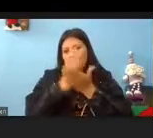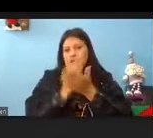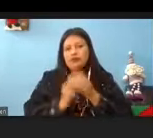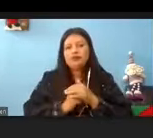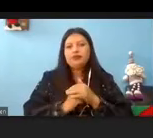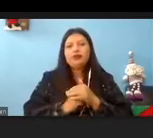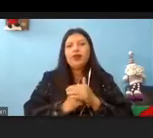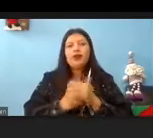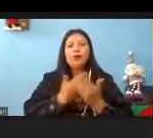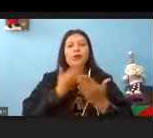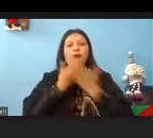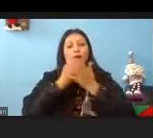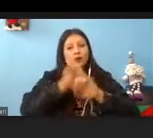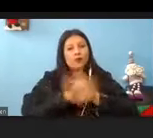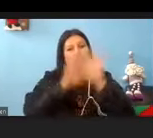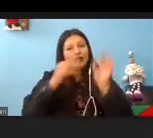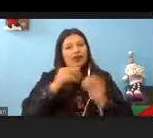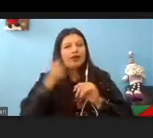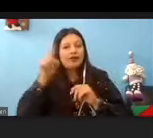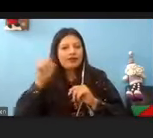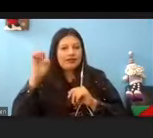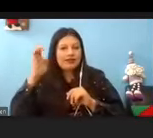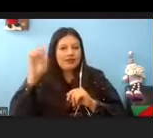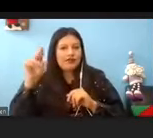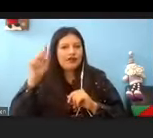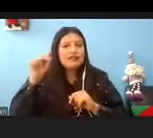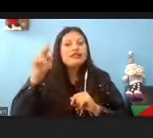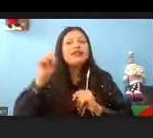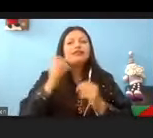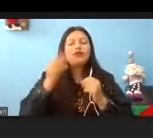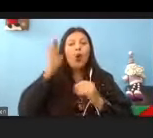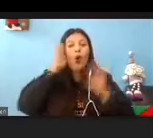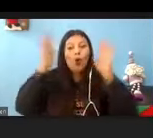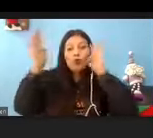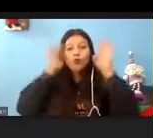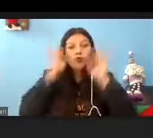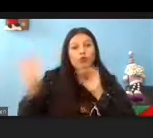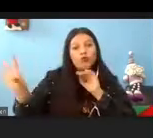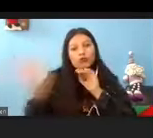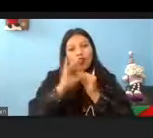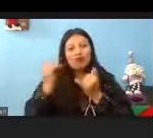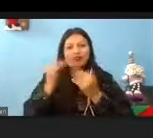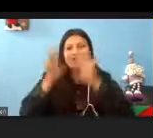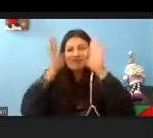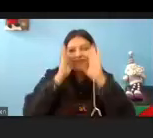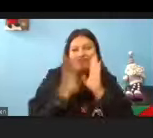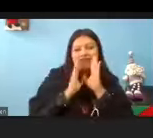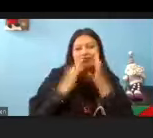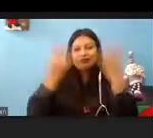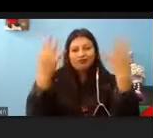Buenos días, Sebastián, muchísimas gracias y un saludo también grande a todas las que nos siguen pues,